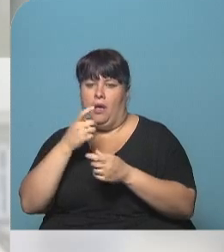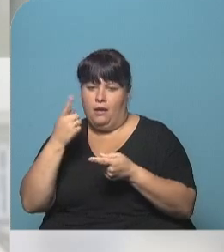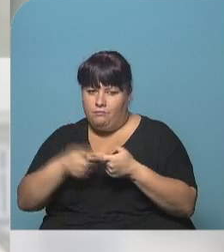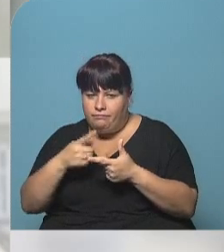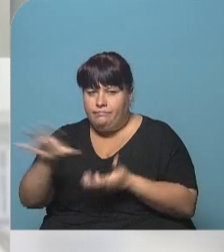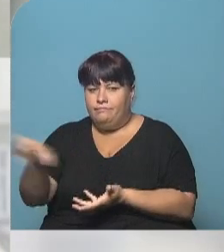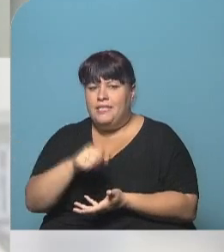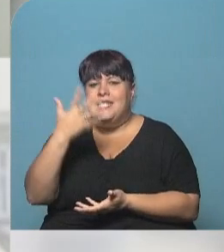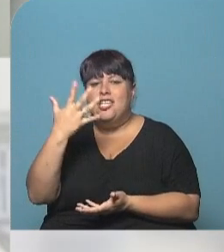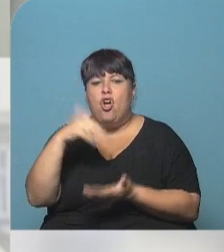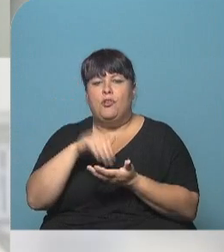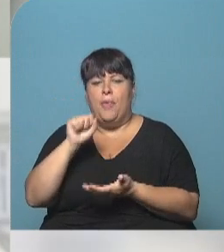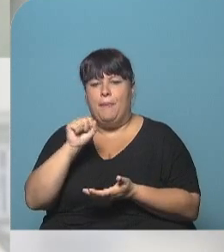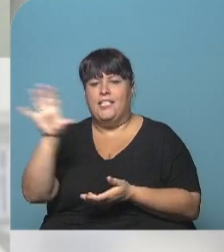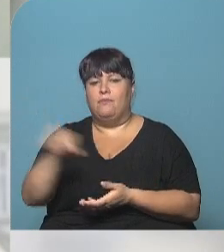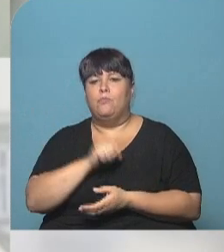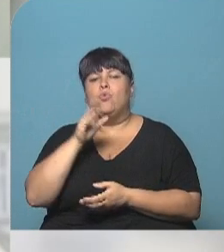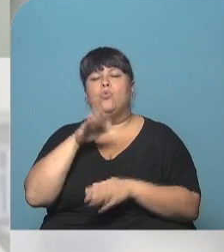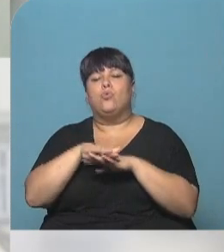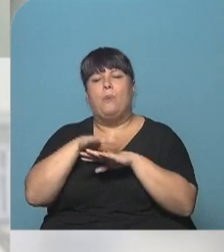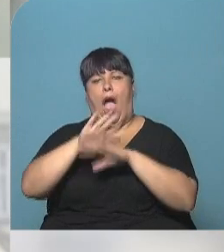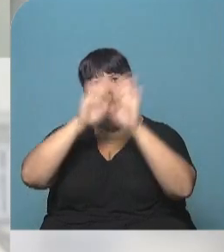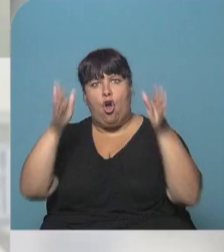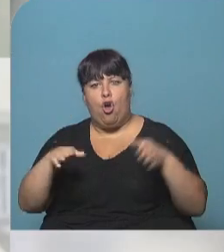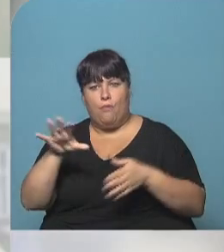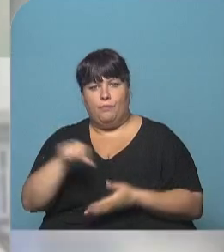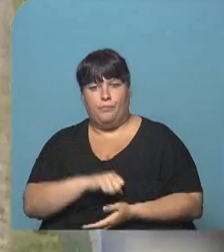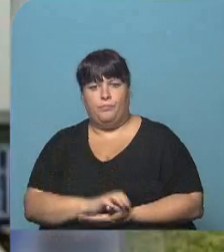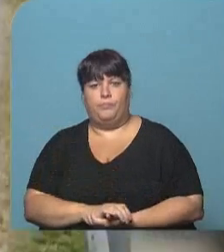contando y retirando más de 5 millones de pesos de una sucursal bancaria.